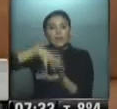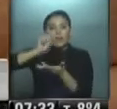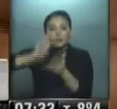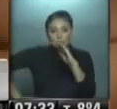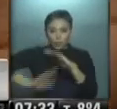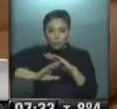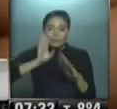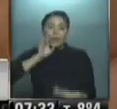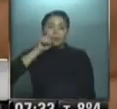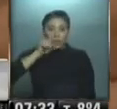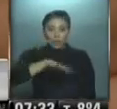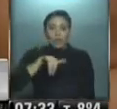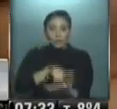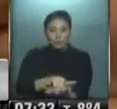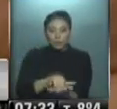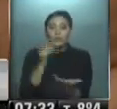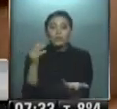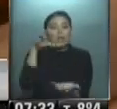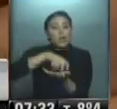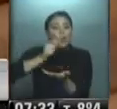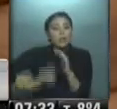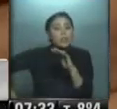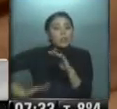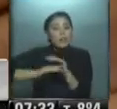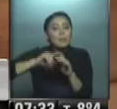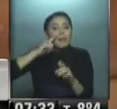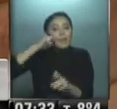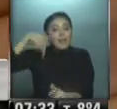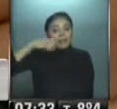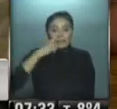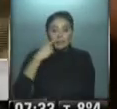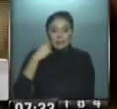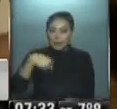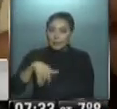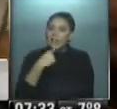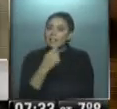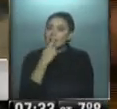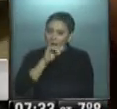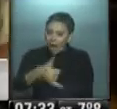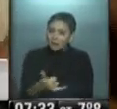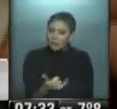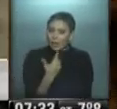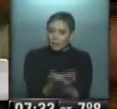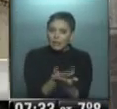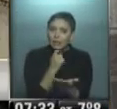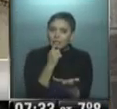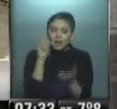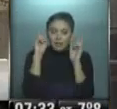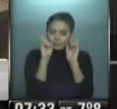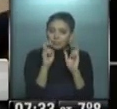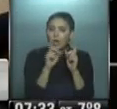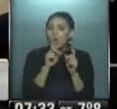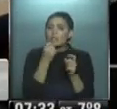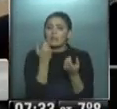de eeuu y la corte suprema lo que tendría que hacer estos días es si se considera válido el reclamo si toma el caso o si